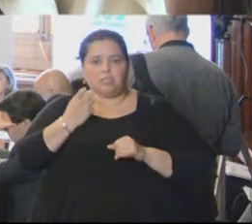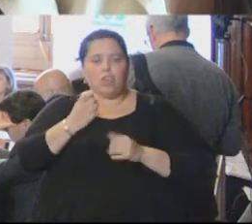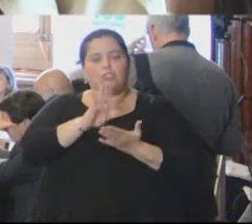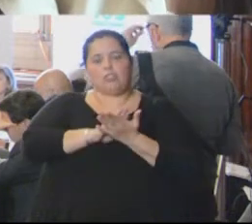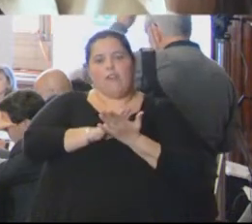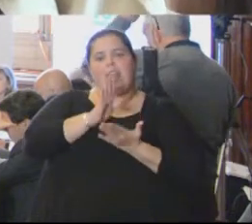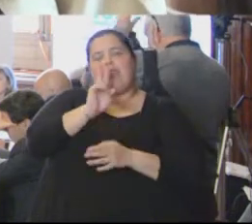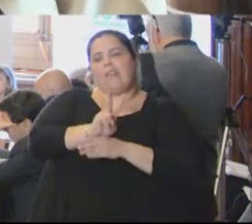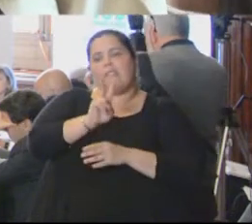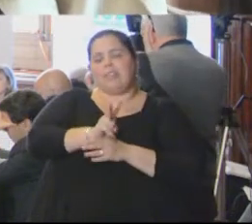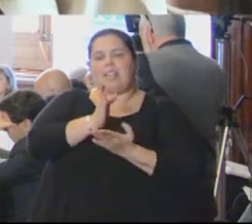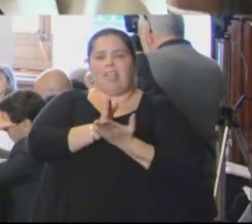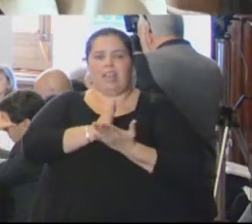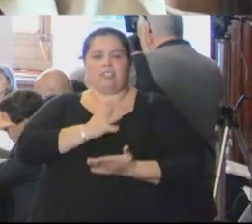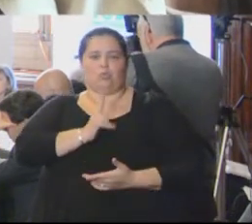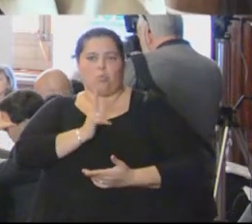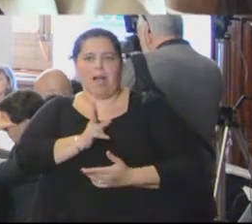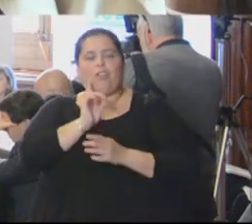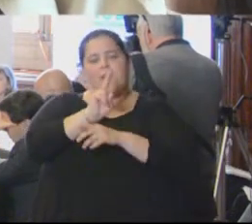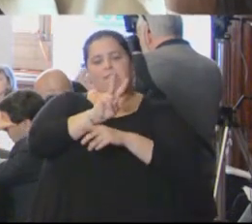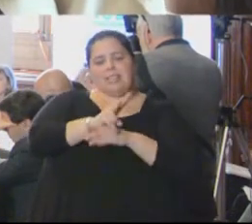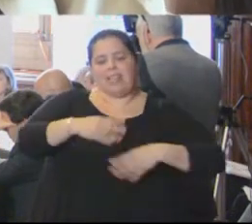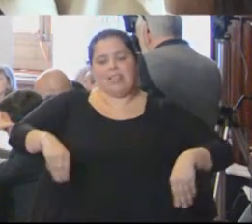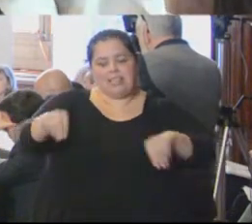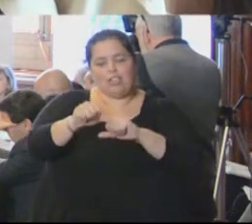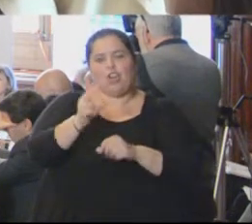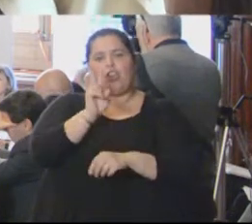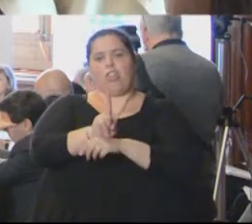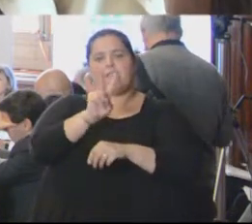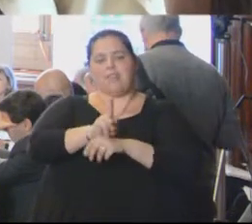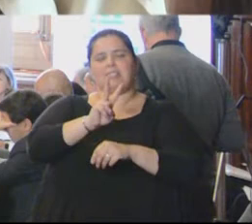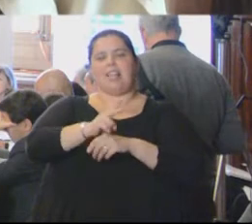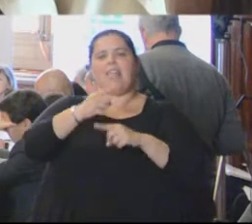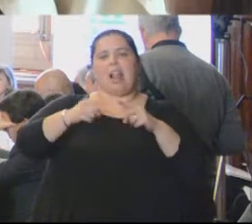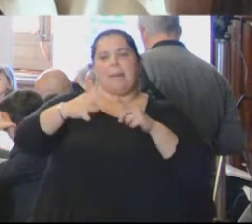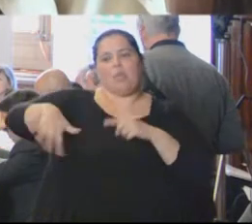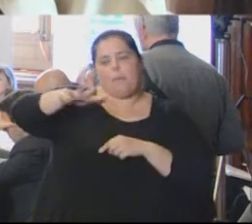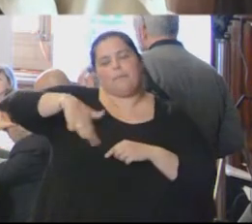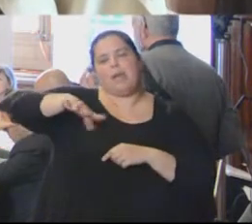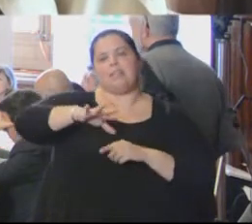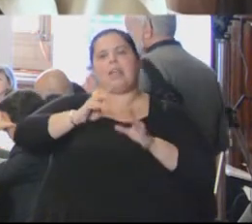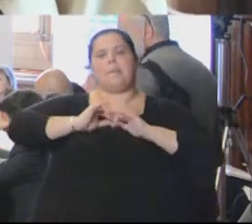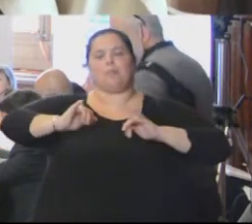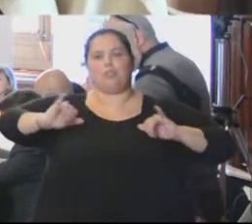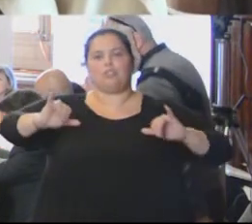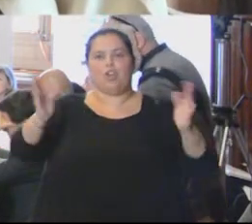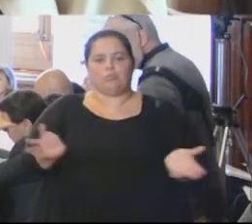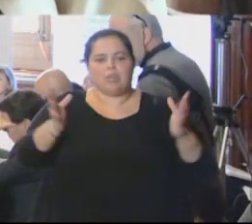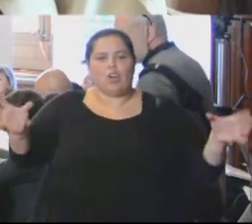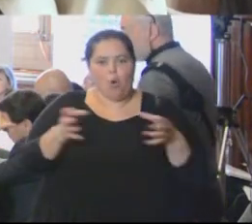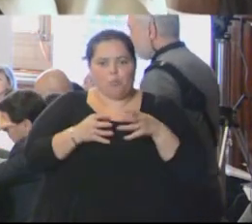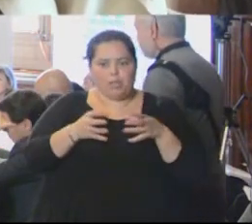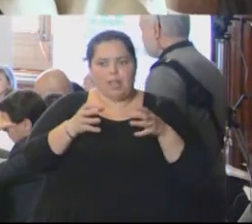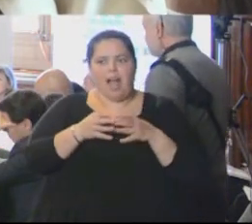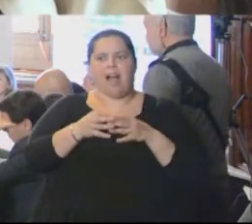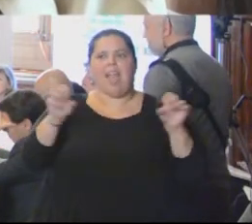humanos, defensa del territorio, del medio ambiente, promoción de la organización comunitaria, acciones de restitución de